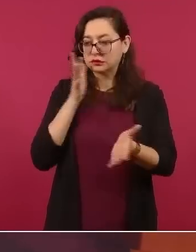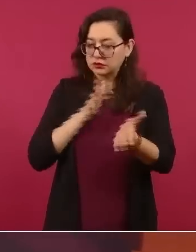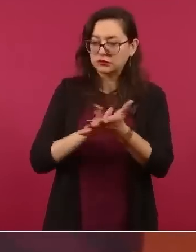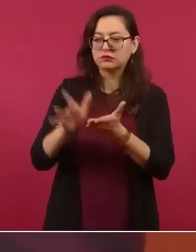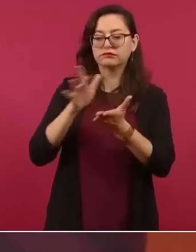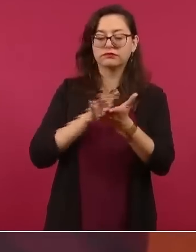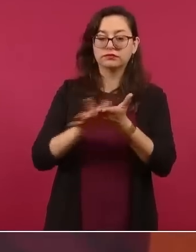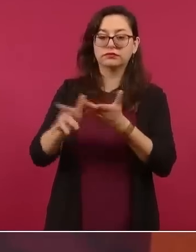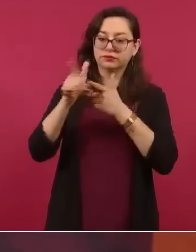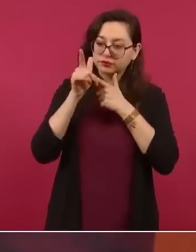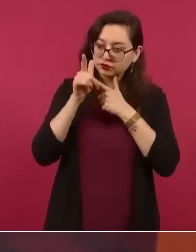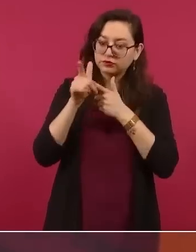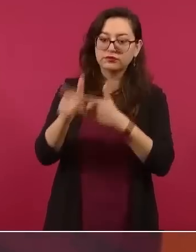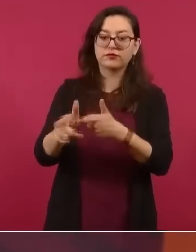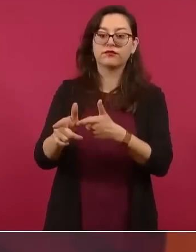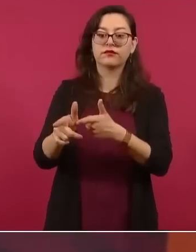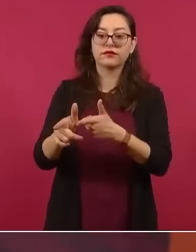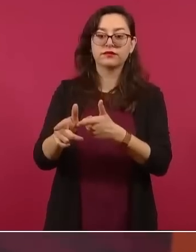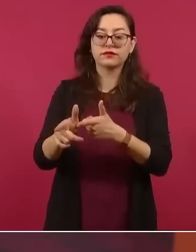Nosotros consideramos que fue